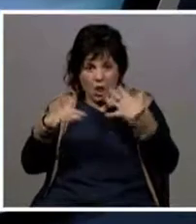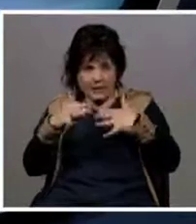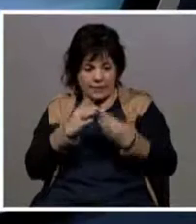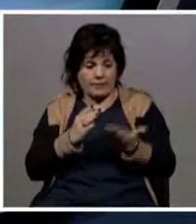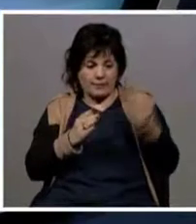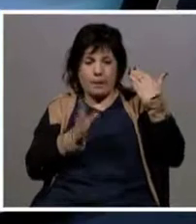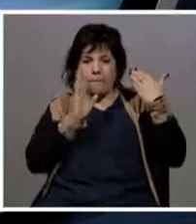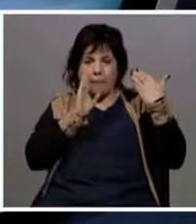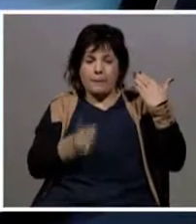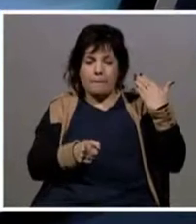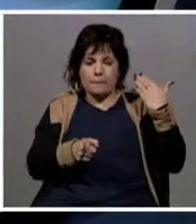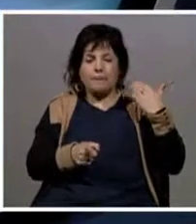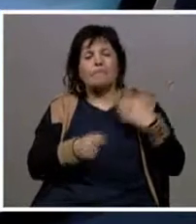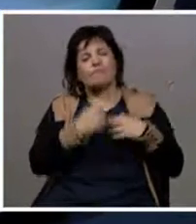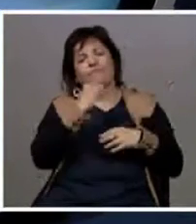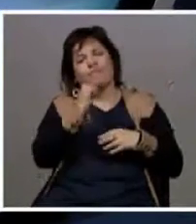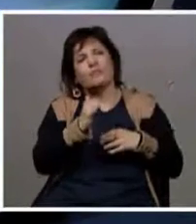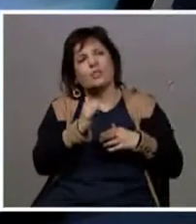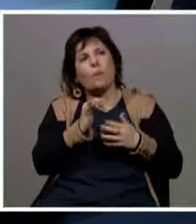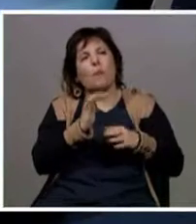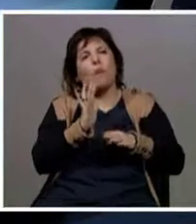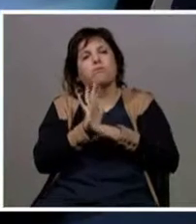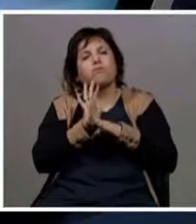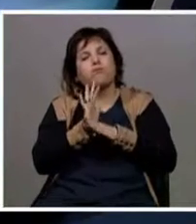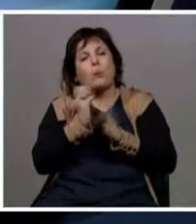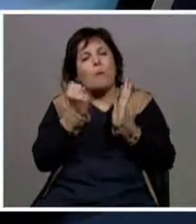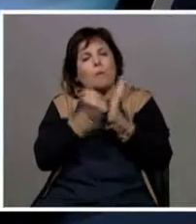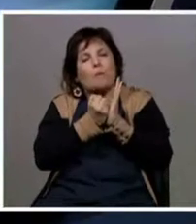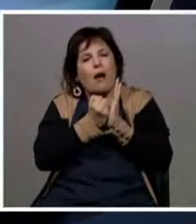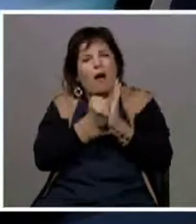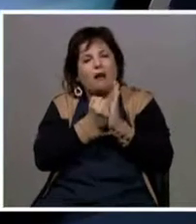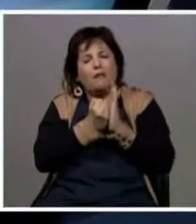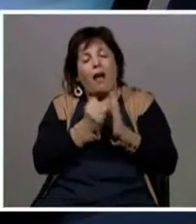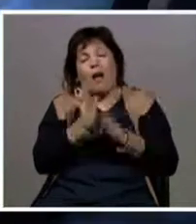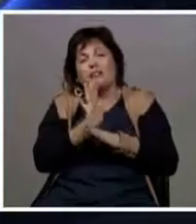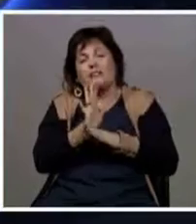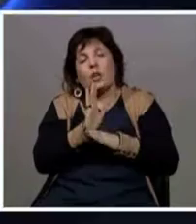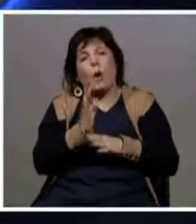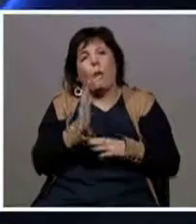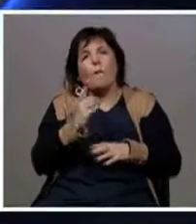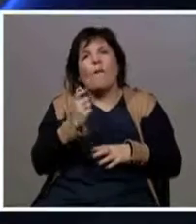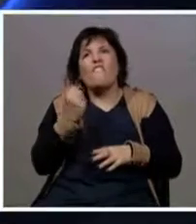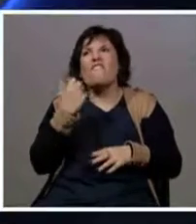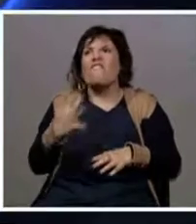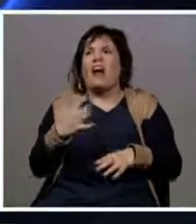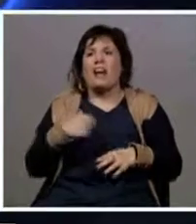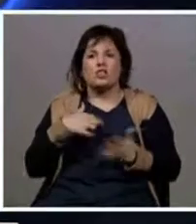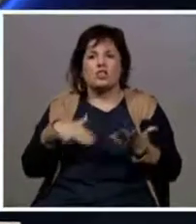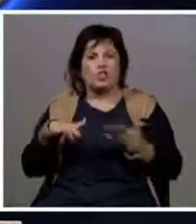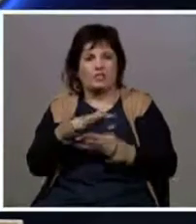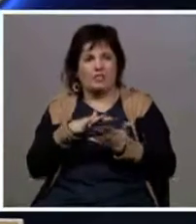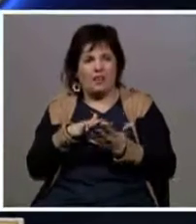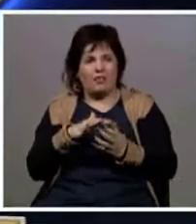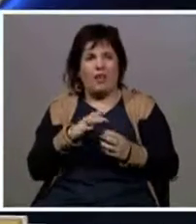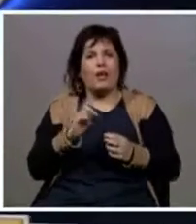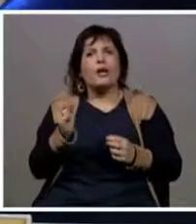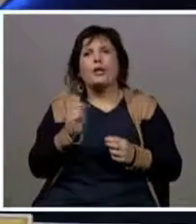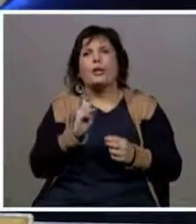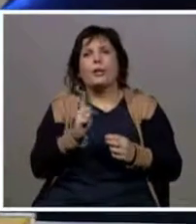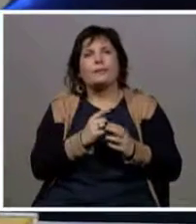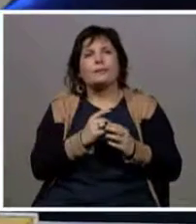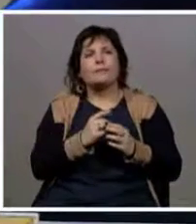reproductiva que se transmite como una pauta que tiene un cierto valor social y para la comunidad este no es que sea